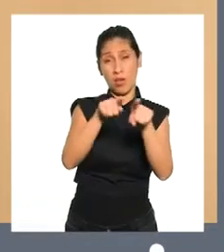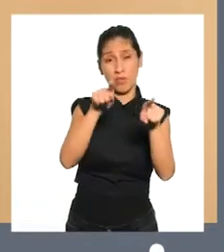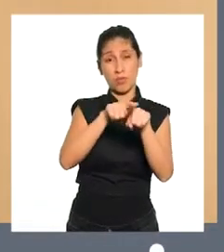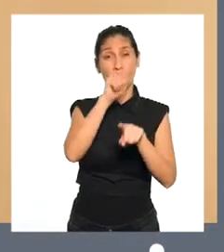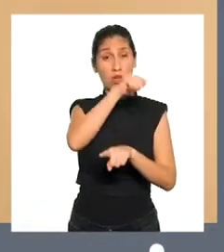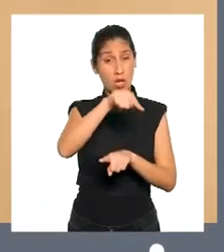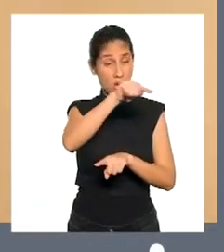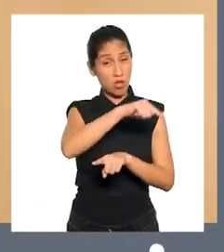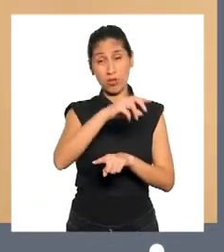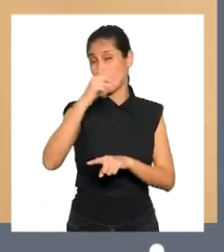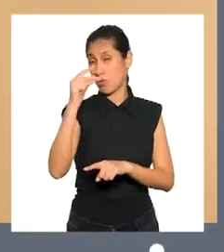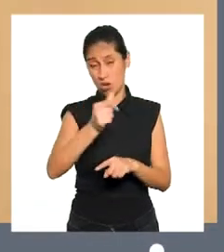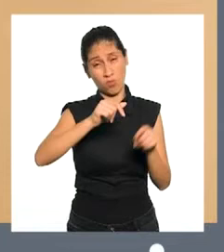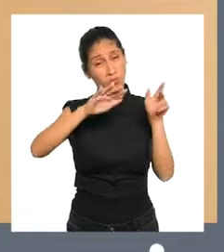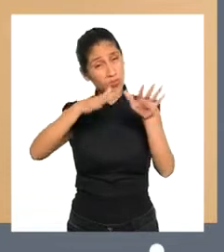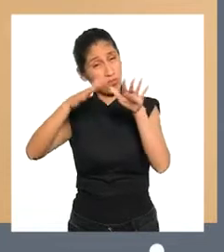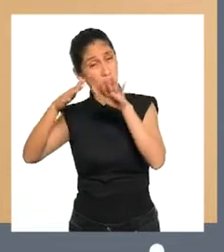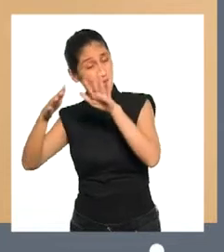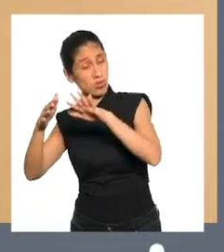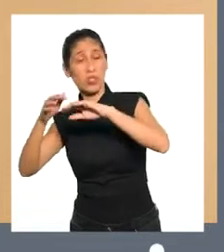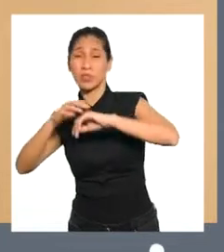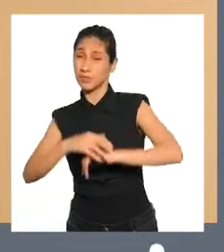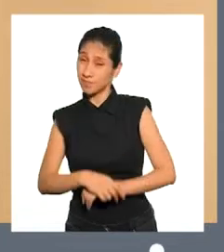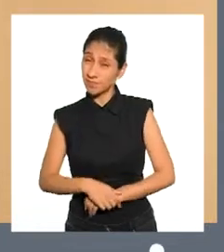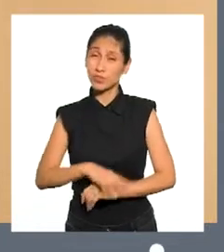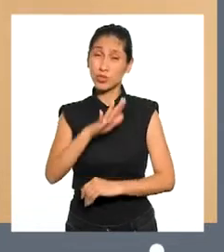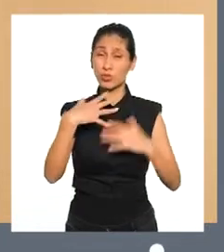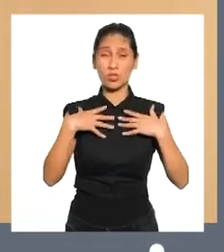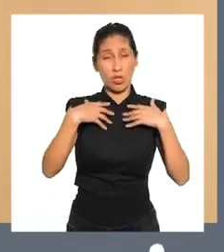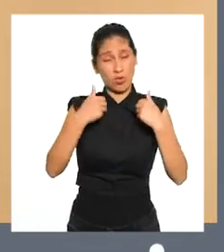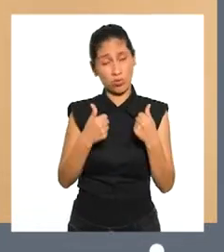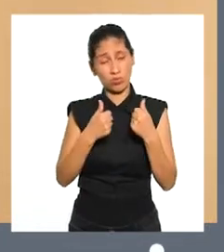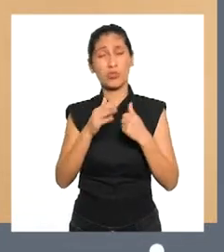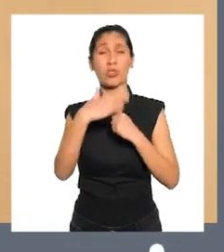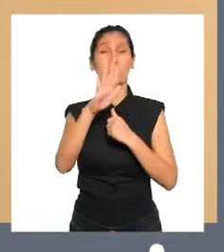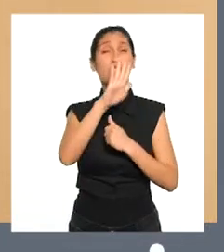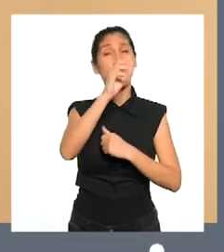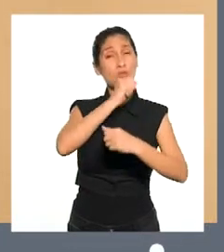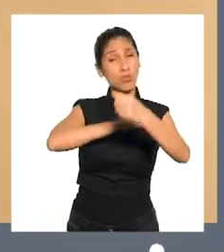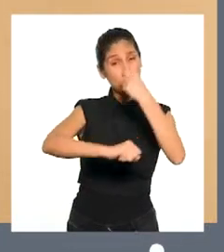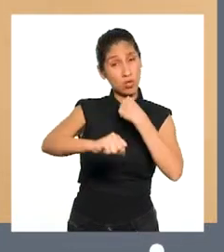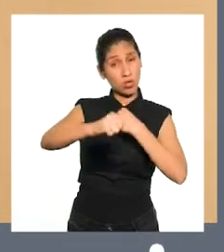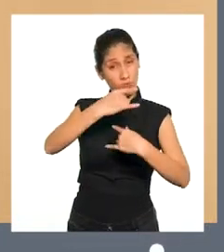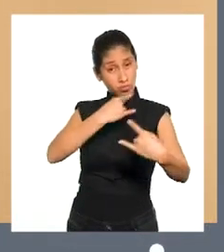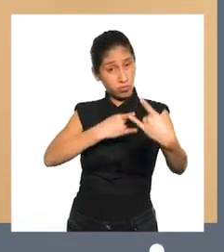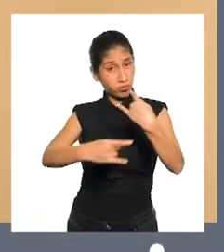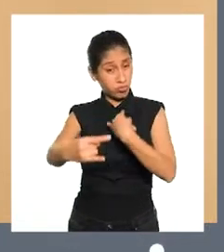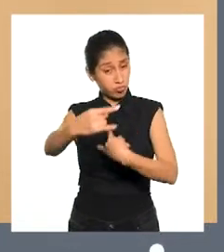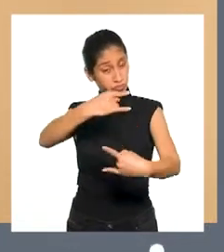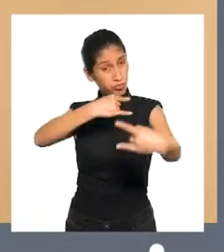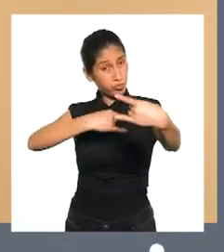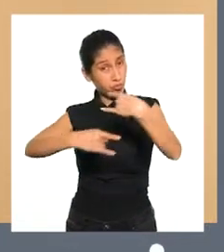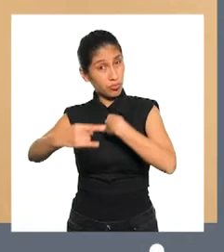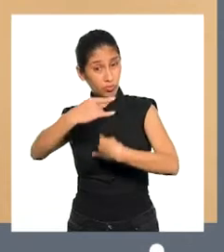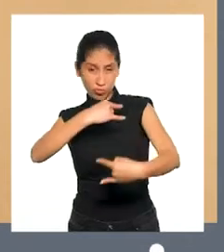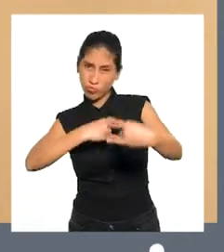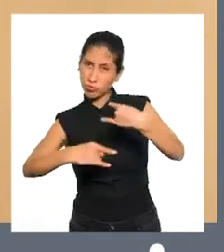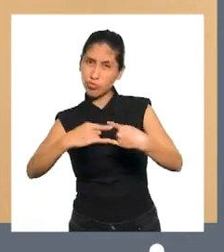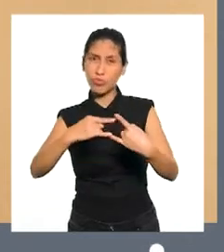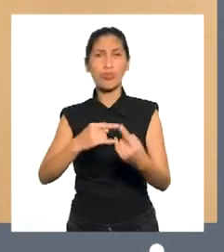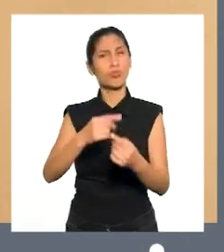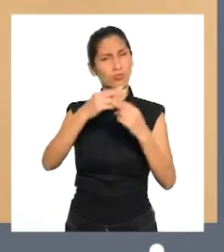menor. Todos estos efectos los heredaron a sus hijos, hijas, nietos y